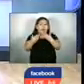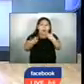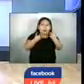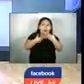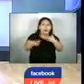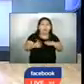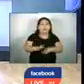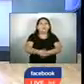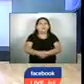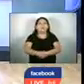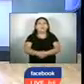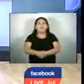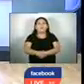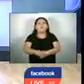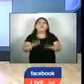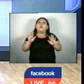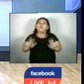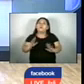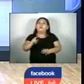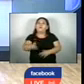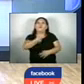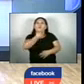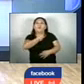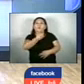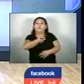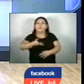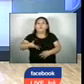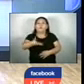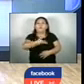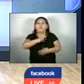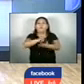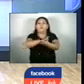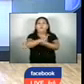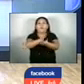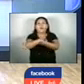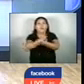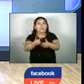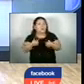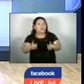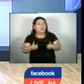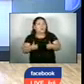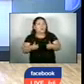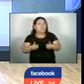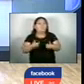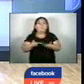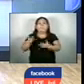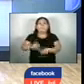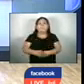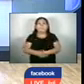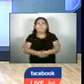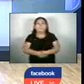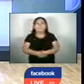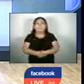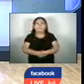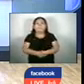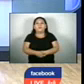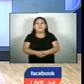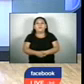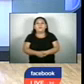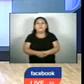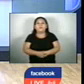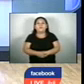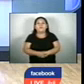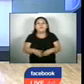con anterioridad. Esta es parte de la información que teníamos para compartir con ustedes. Con esto, retorno la señal. Muchas